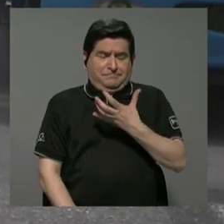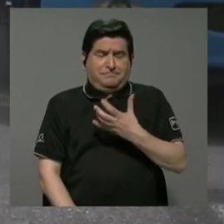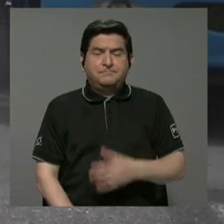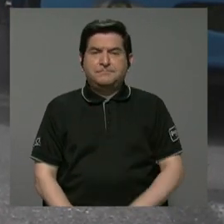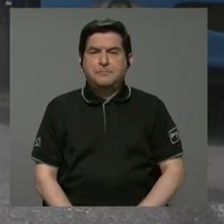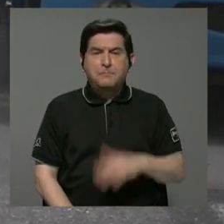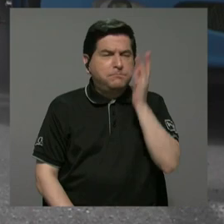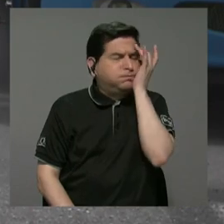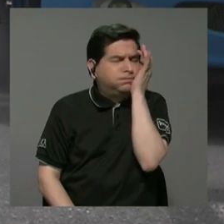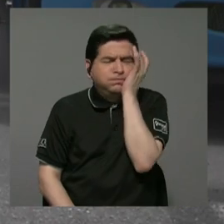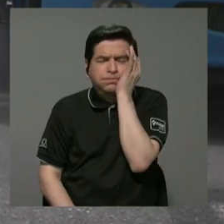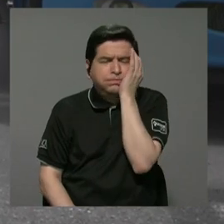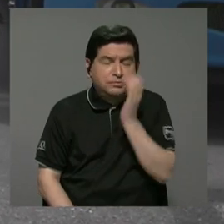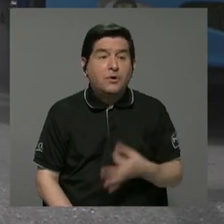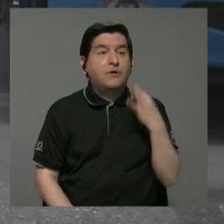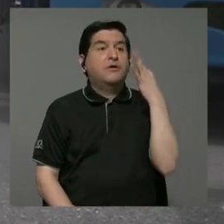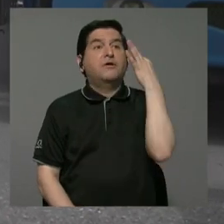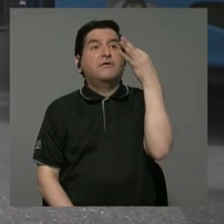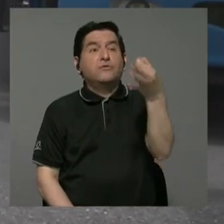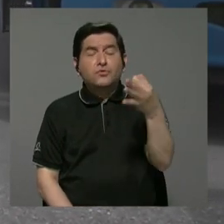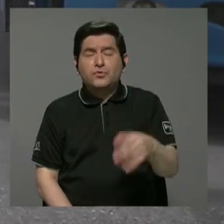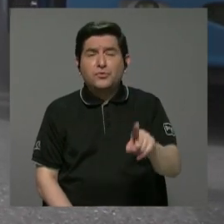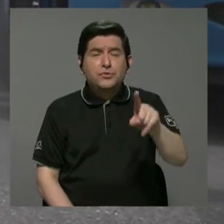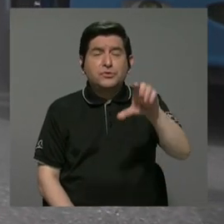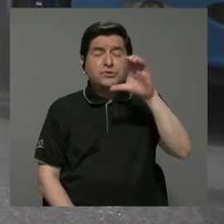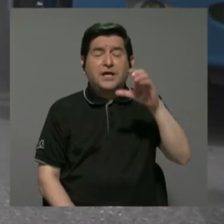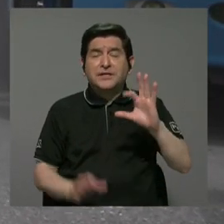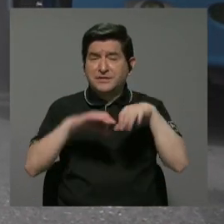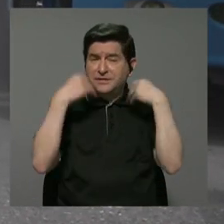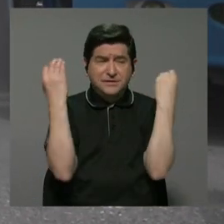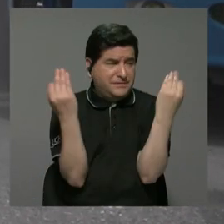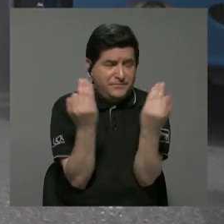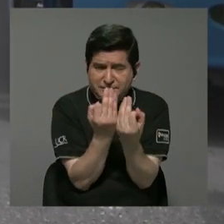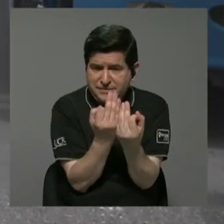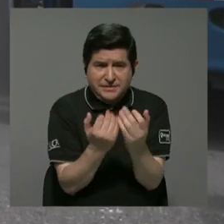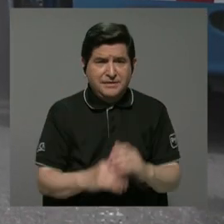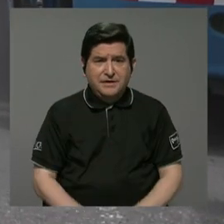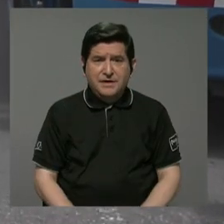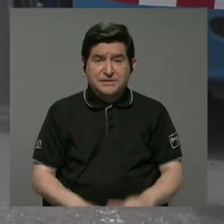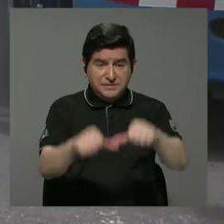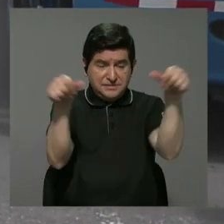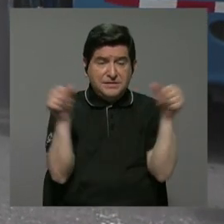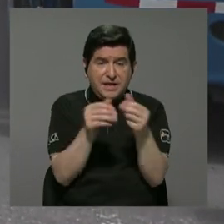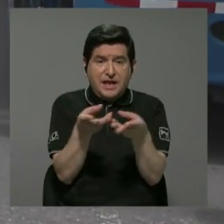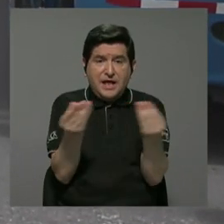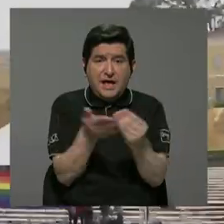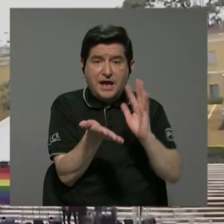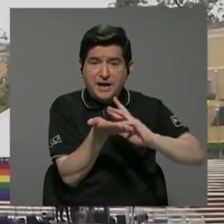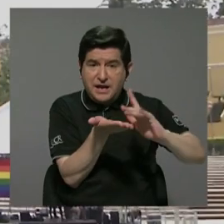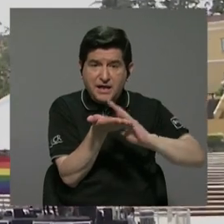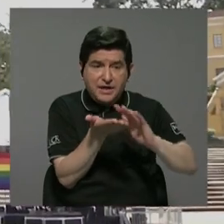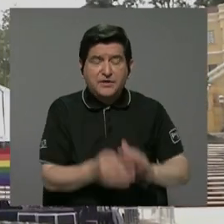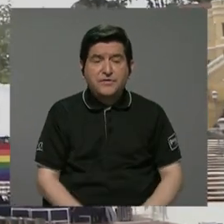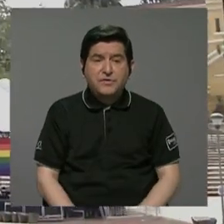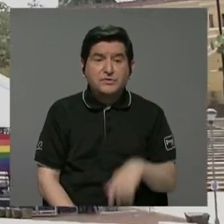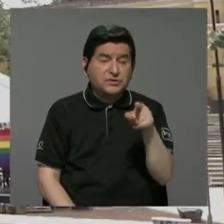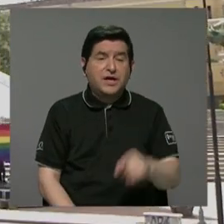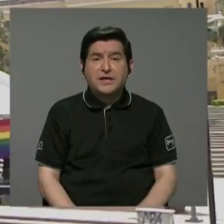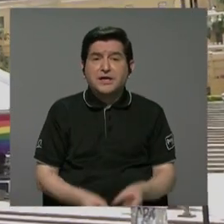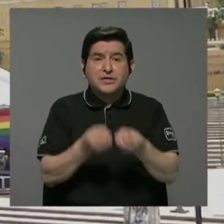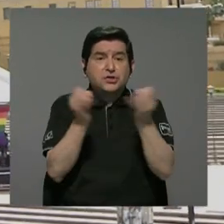molesto, preocupado por el futuro de cientos de familias del sector arrocero que están quedando a la